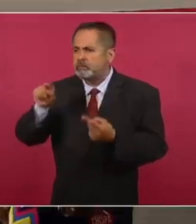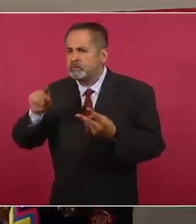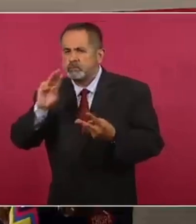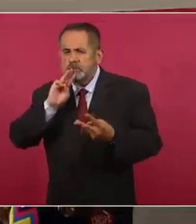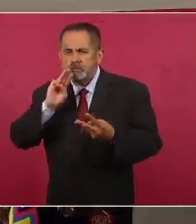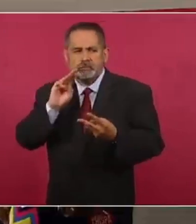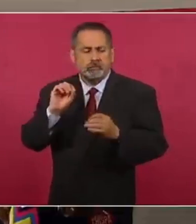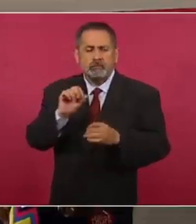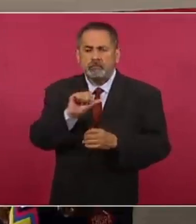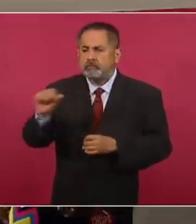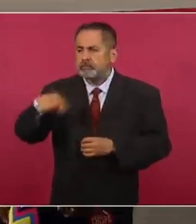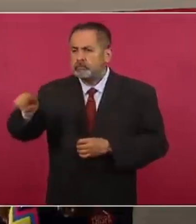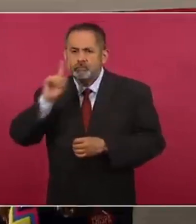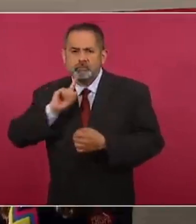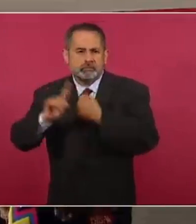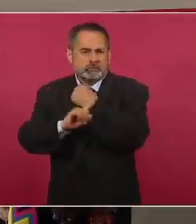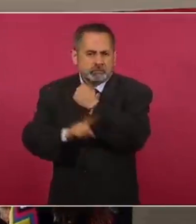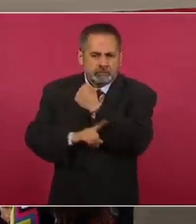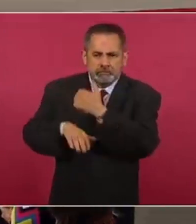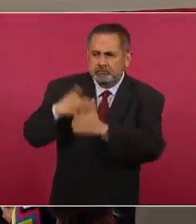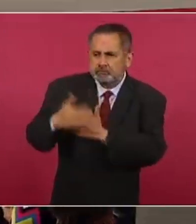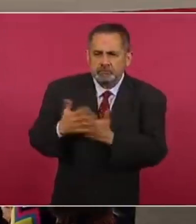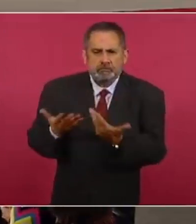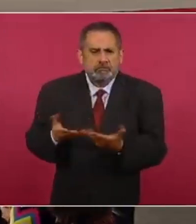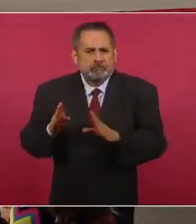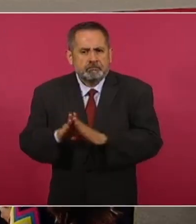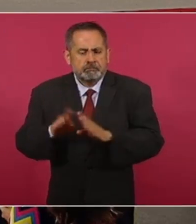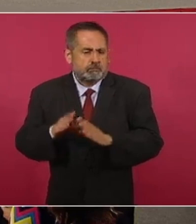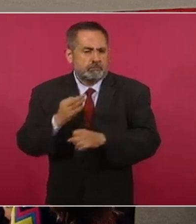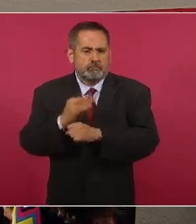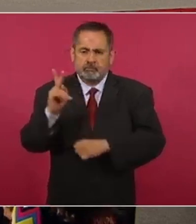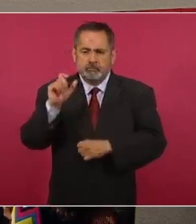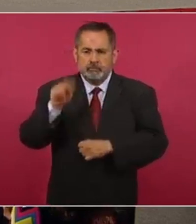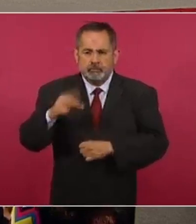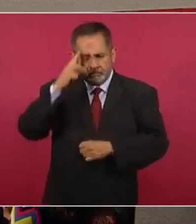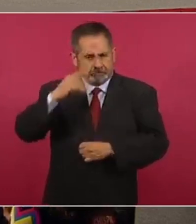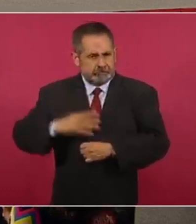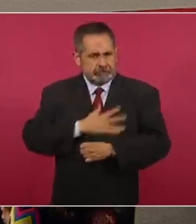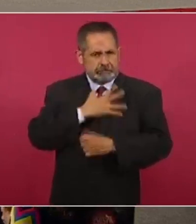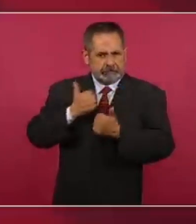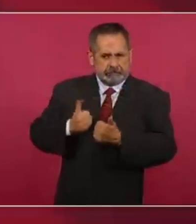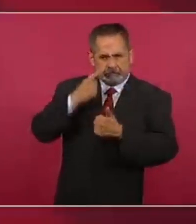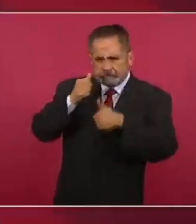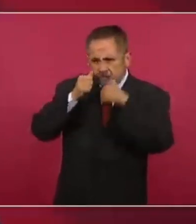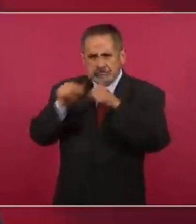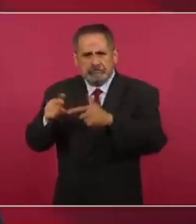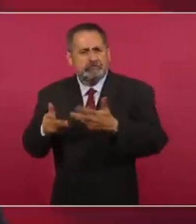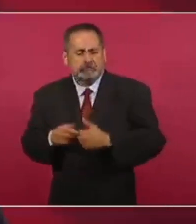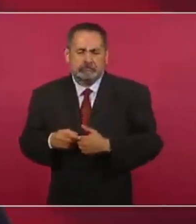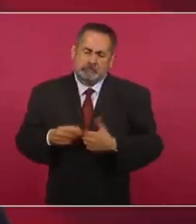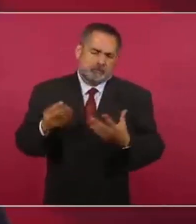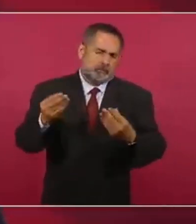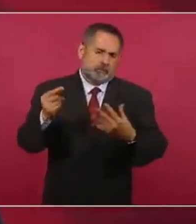que este programa de fortalecimiento y el plan de salud bienestar aporta y la verdad que es mucho